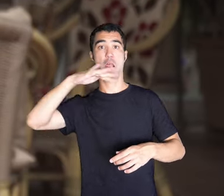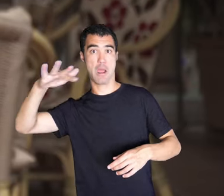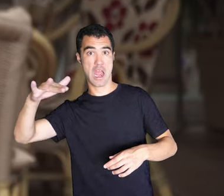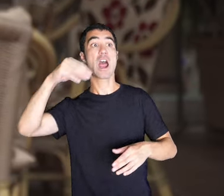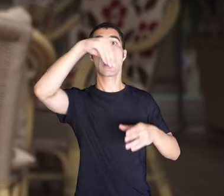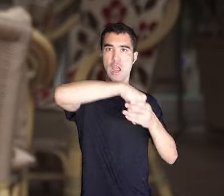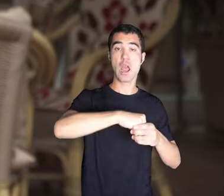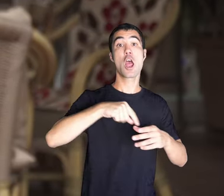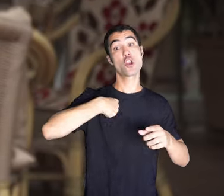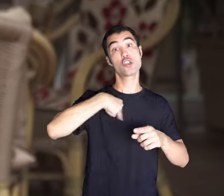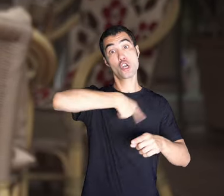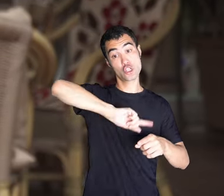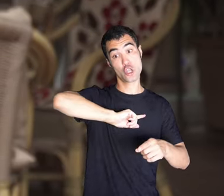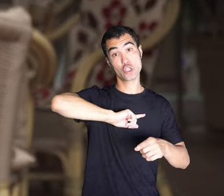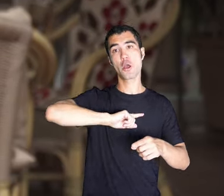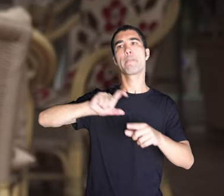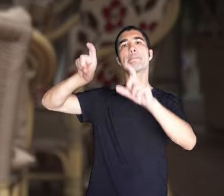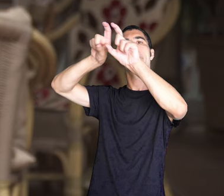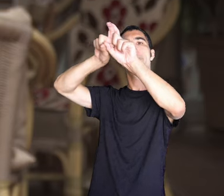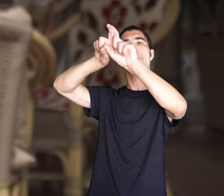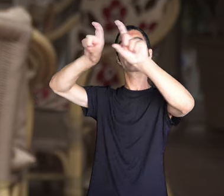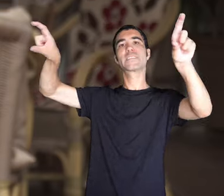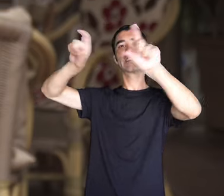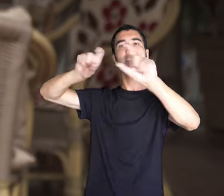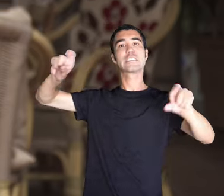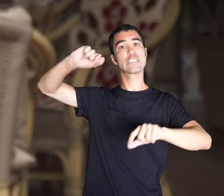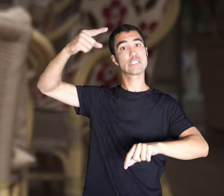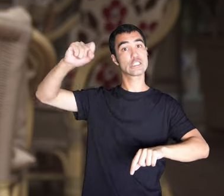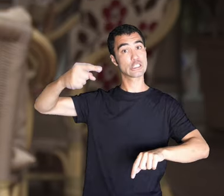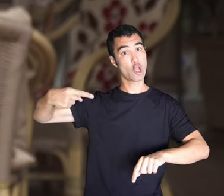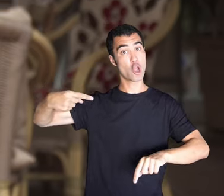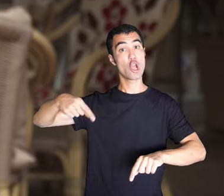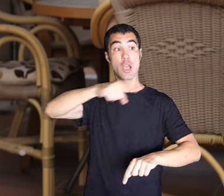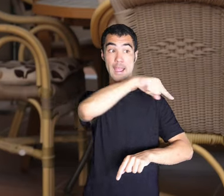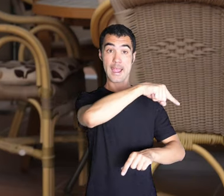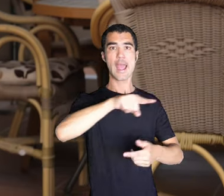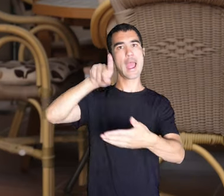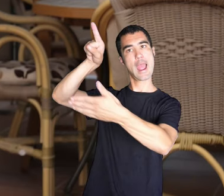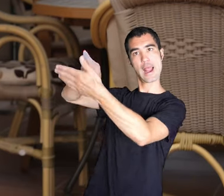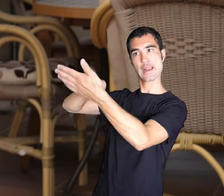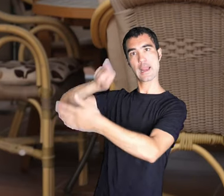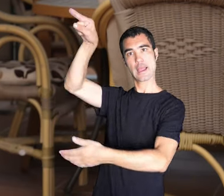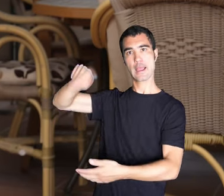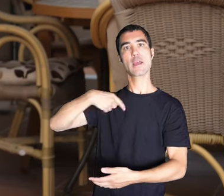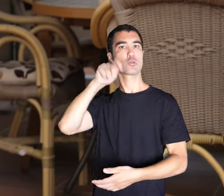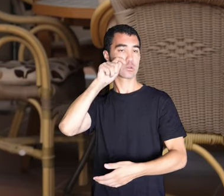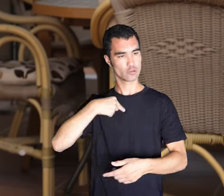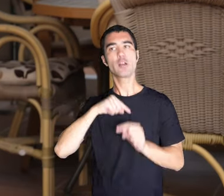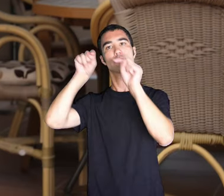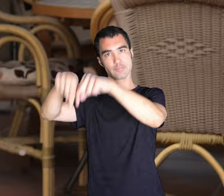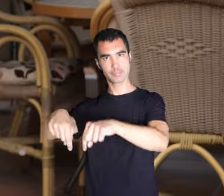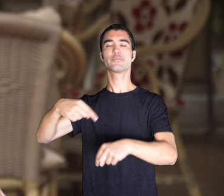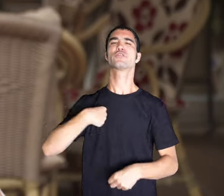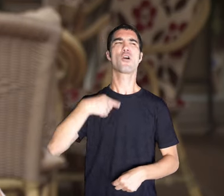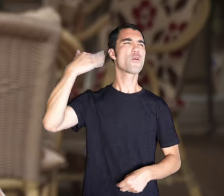estábamos en pisos que la Posada del Mar alquilaba. Yo tenía 22